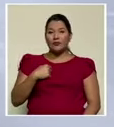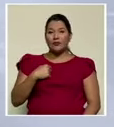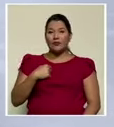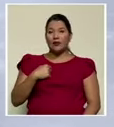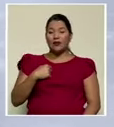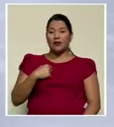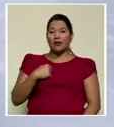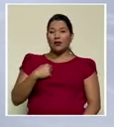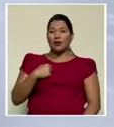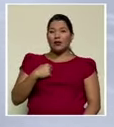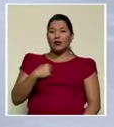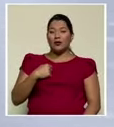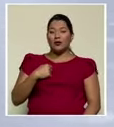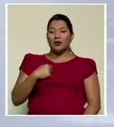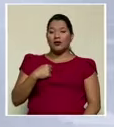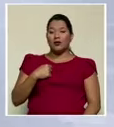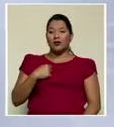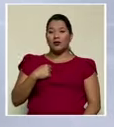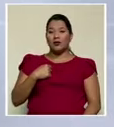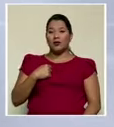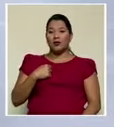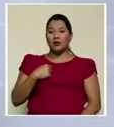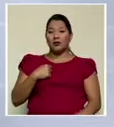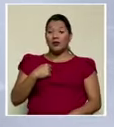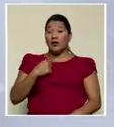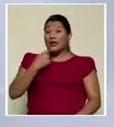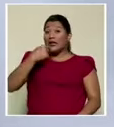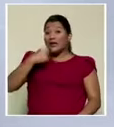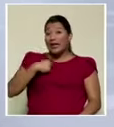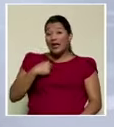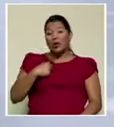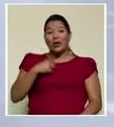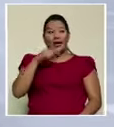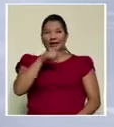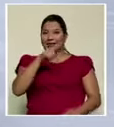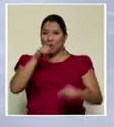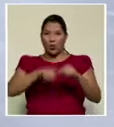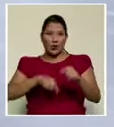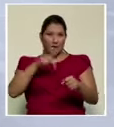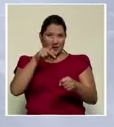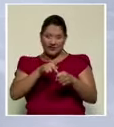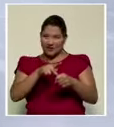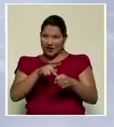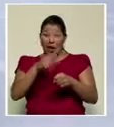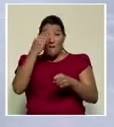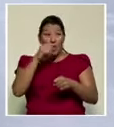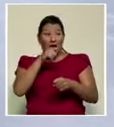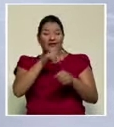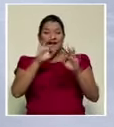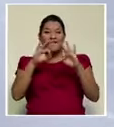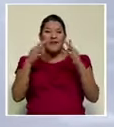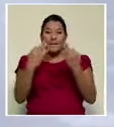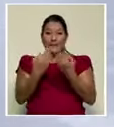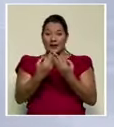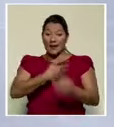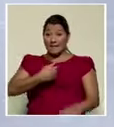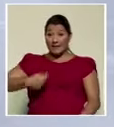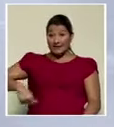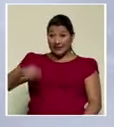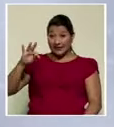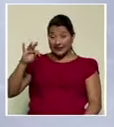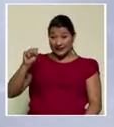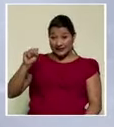no era, o sea, que no era compatible, que había un choque y que su